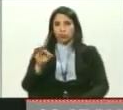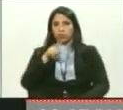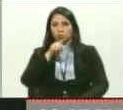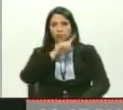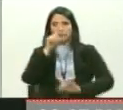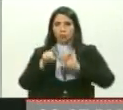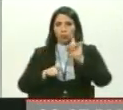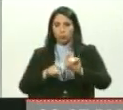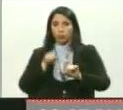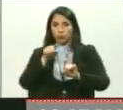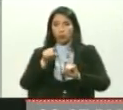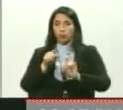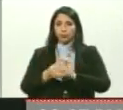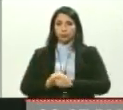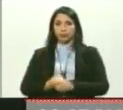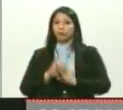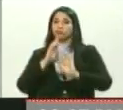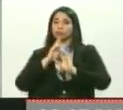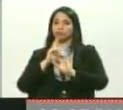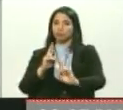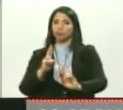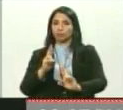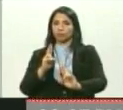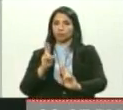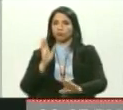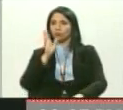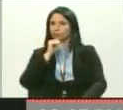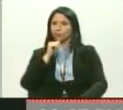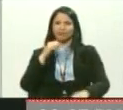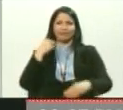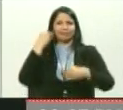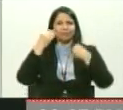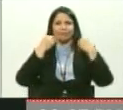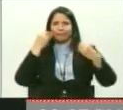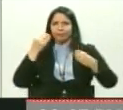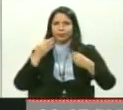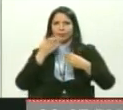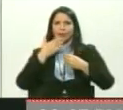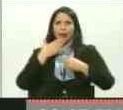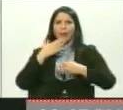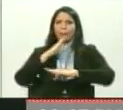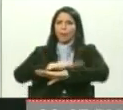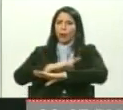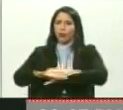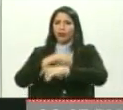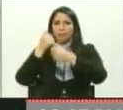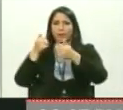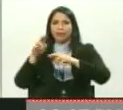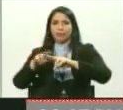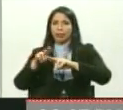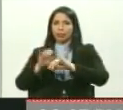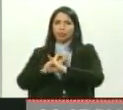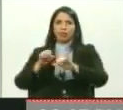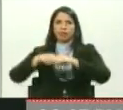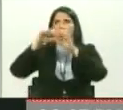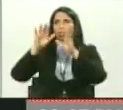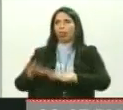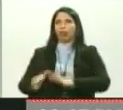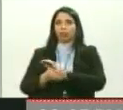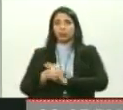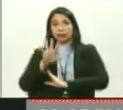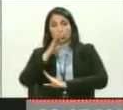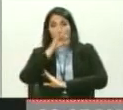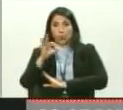encuesta, en esta pregunta, responde, no logro que puedan estudiar en el hogar. Ya, tira la toalla. El 5%